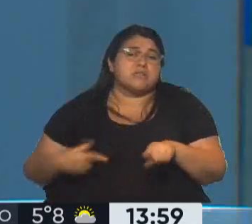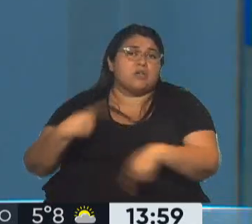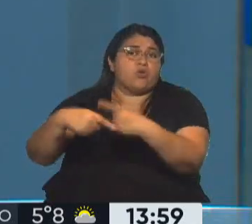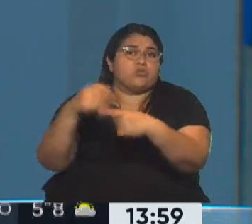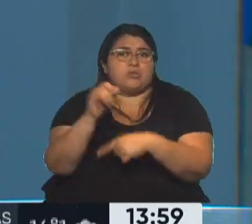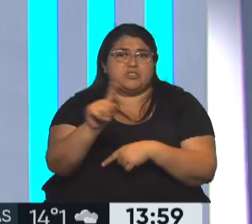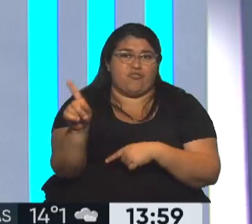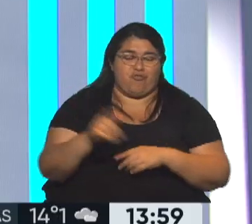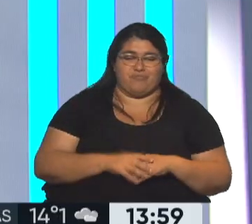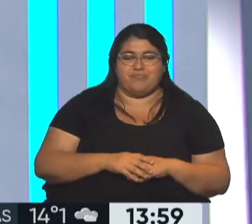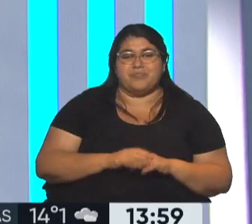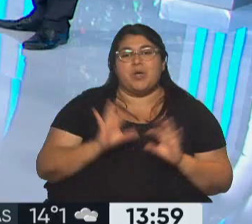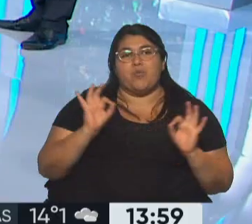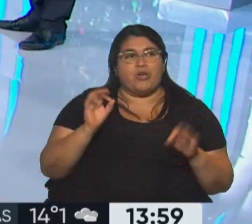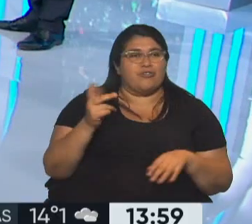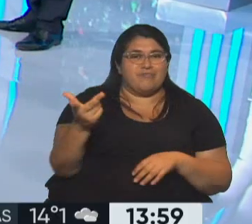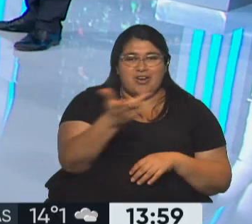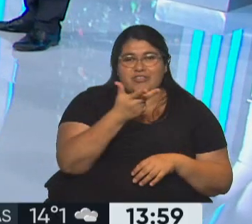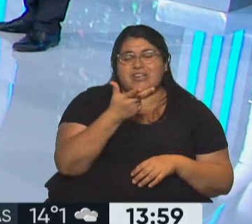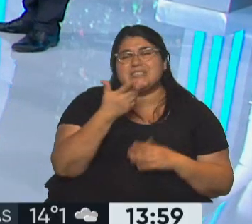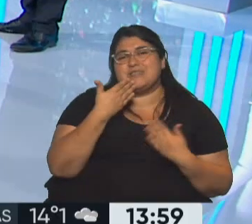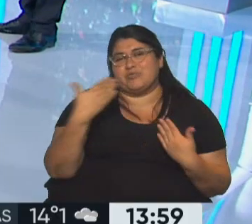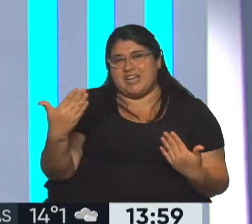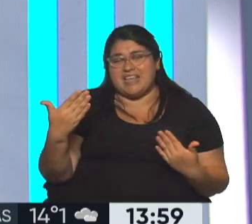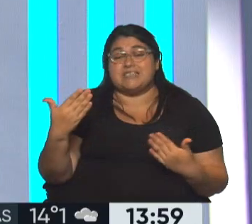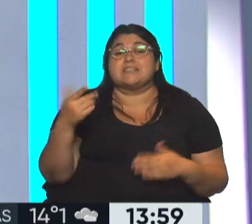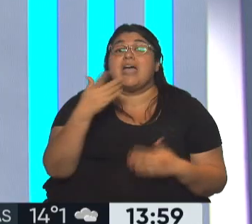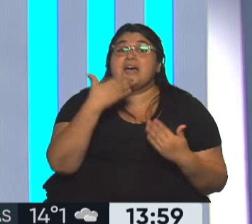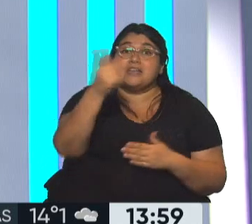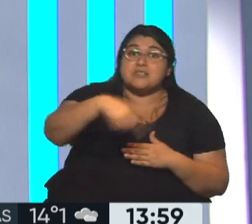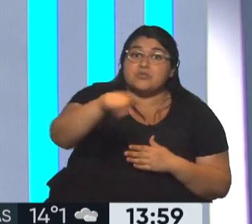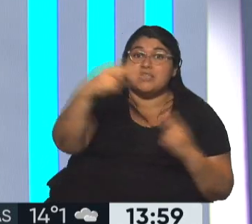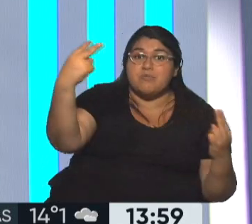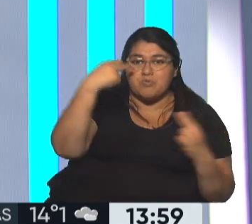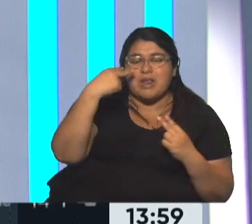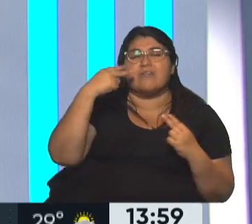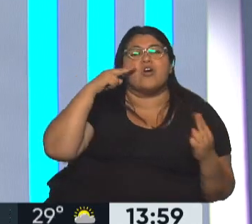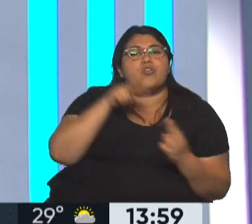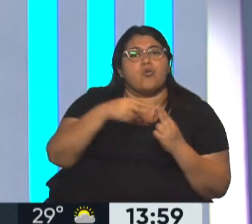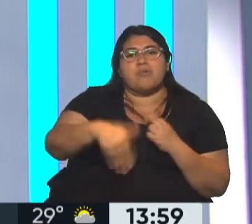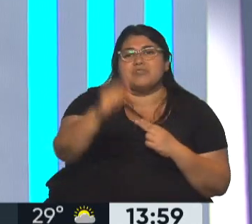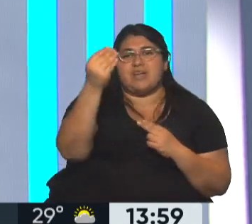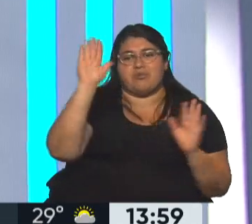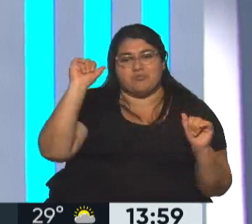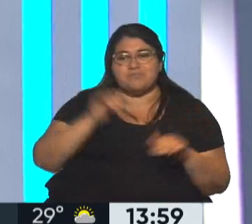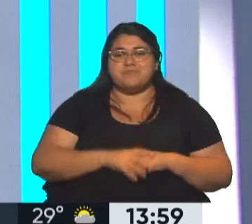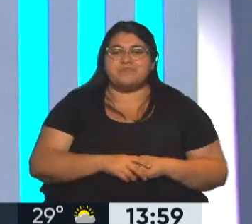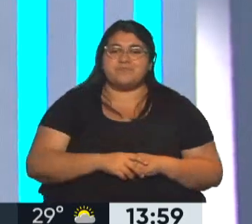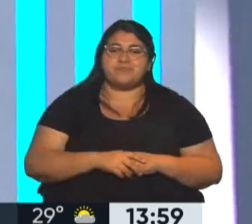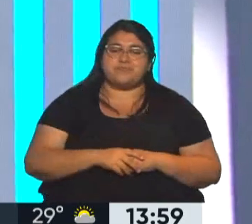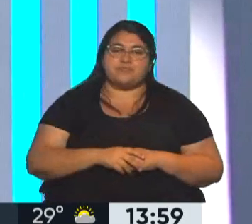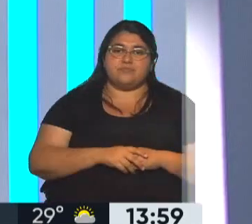Francia. Leticia, Augusto, Alejandra, gracias. Y gracias a ustedes. Nos reencontramos el próximo sábado.